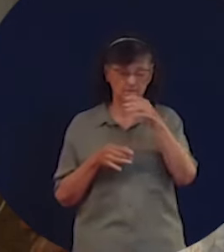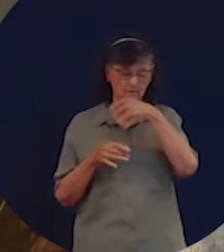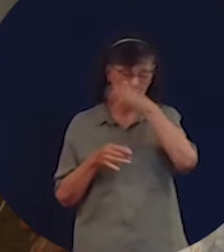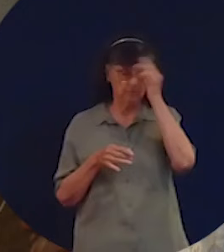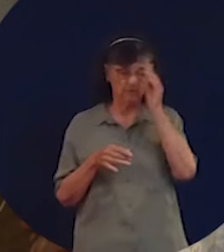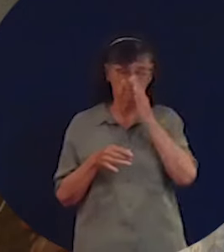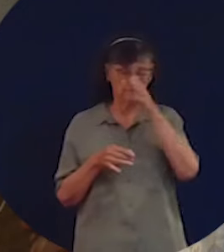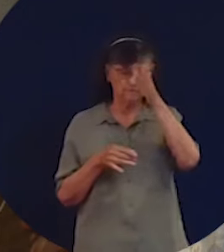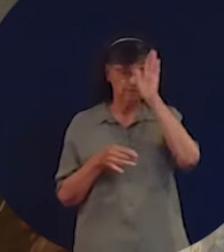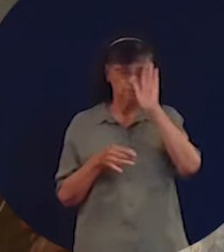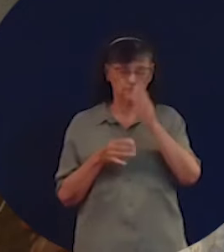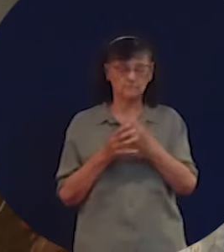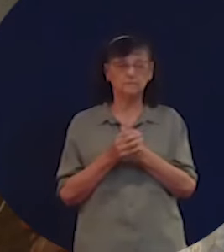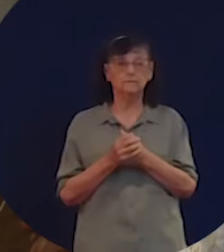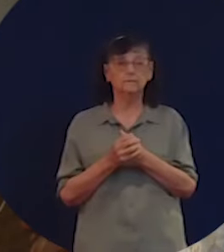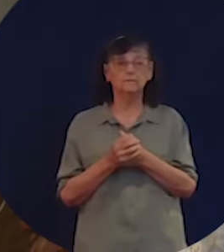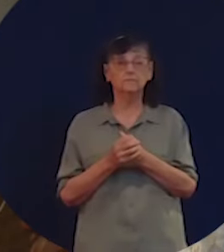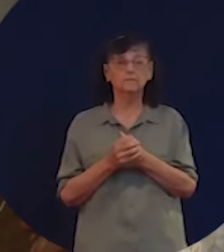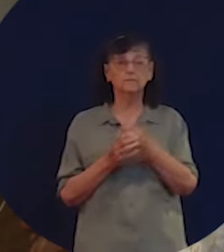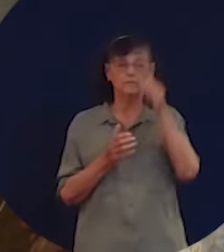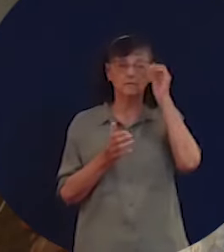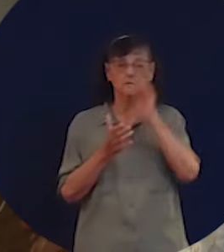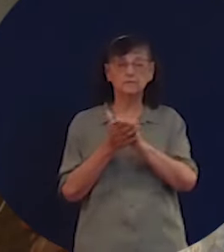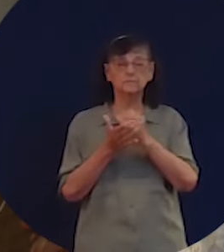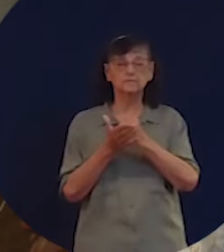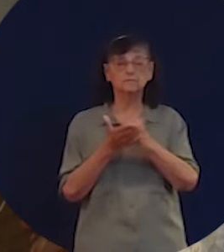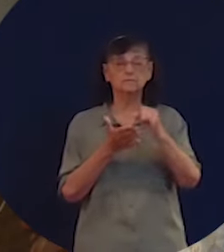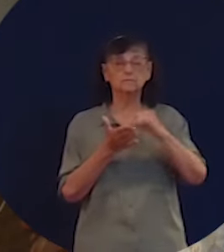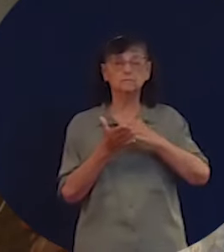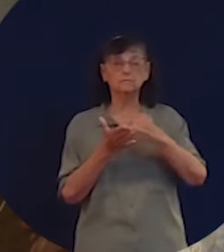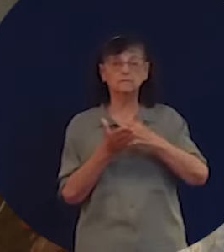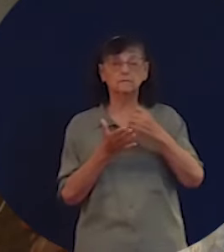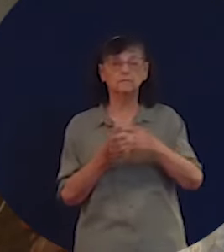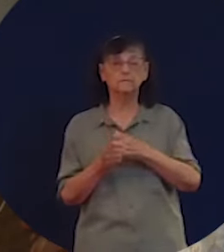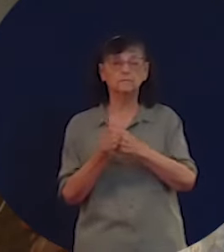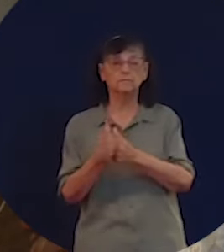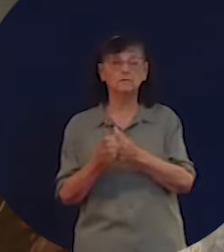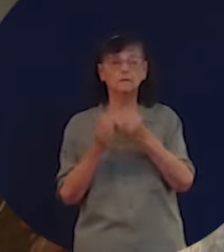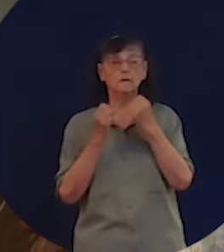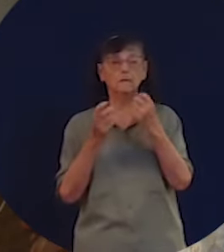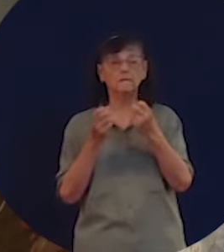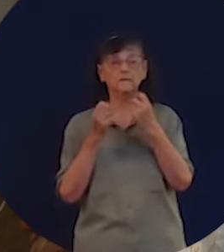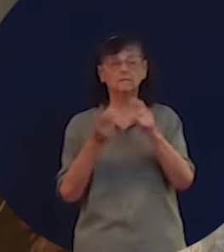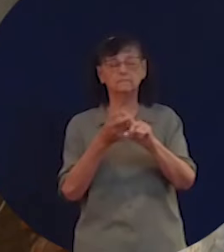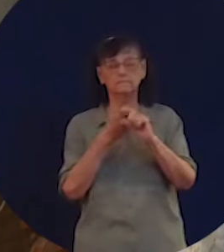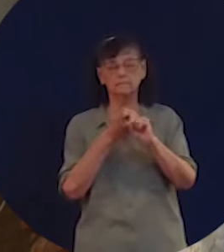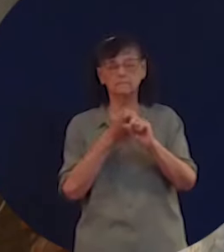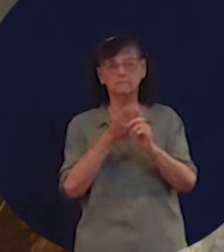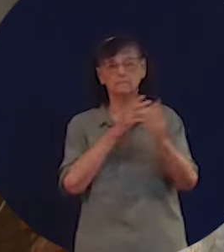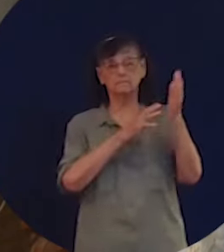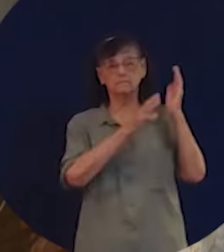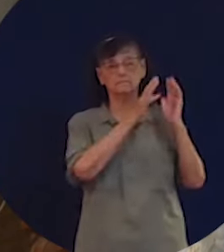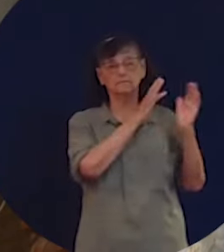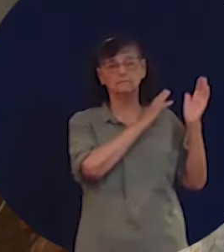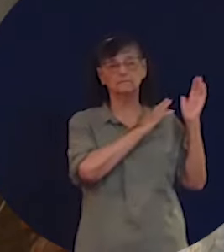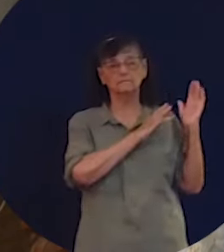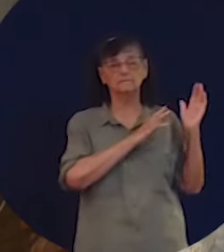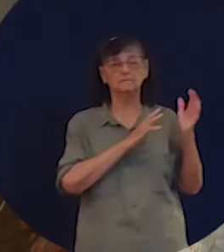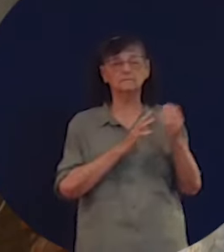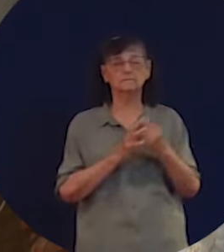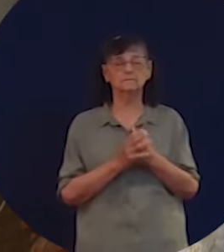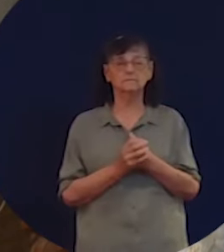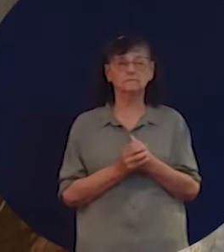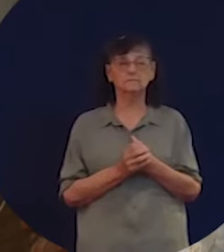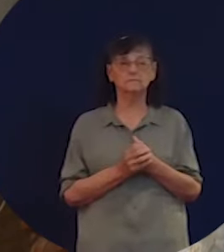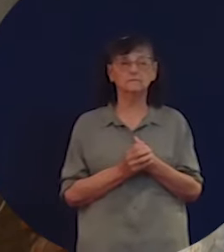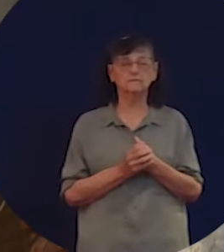María, la Virgen Madre de Dios, su esposo San José, los apóstoles y cuantos vivieron en tu amistad, a